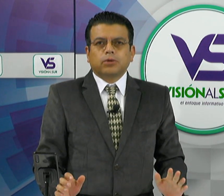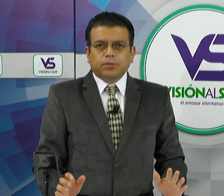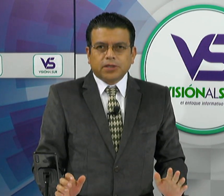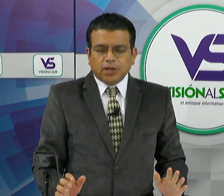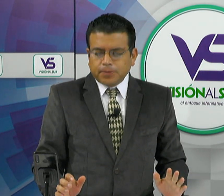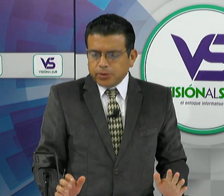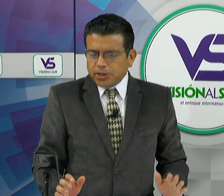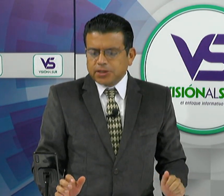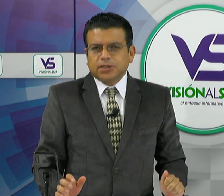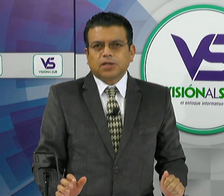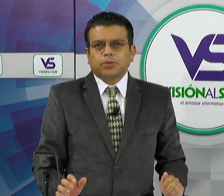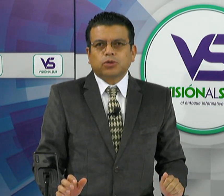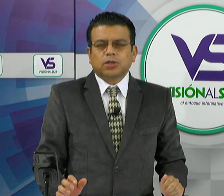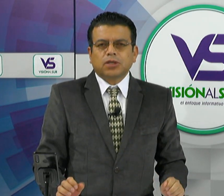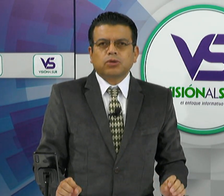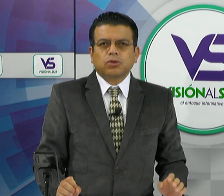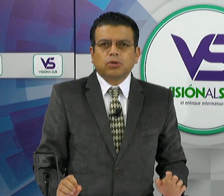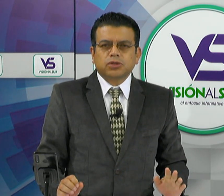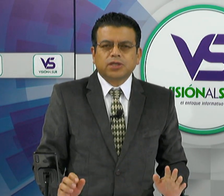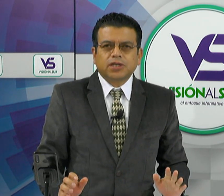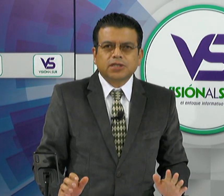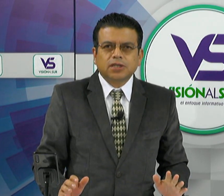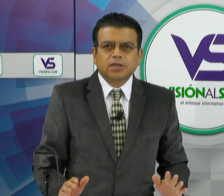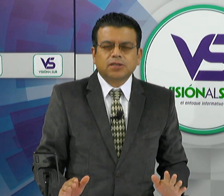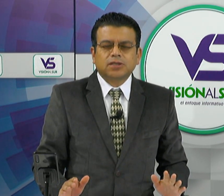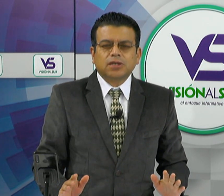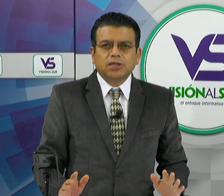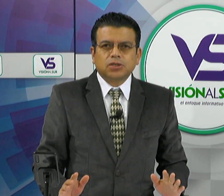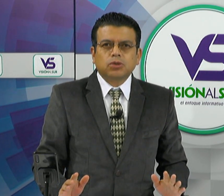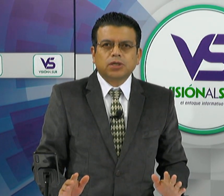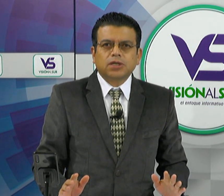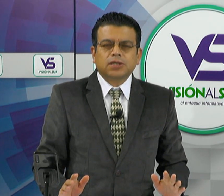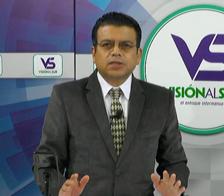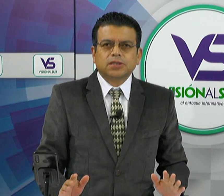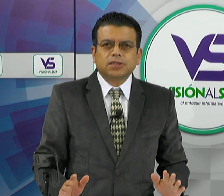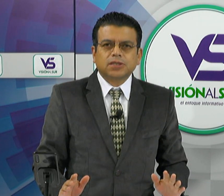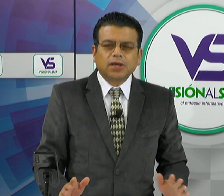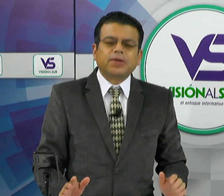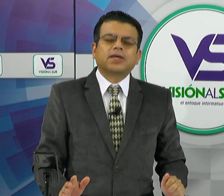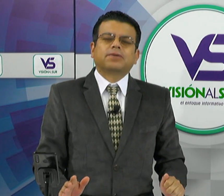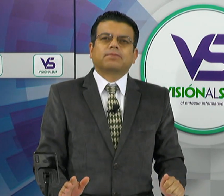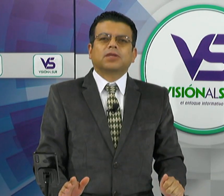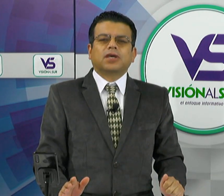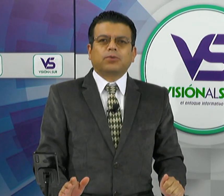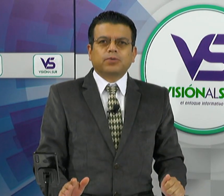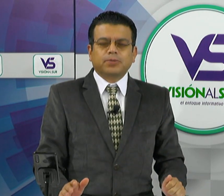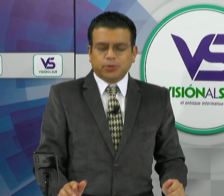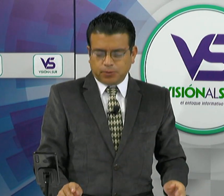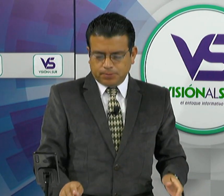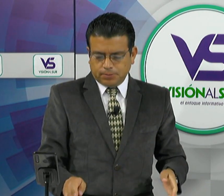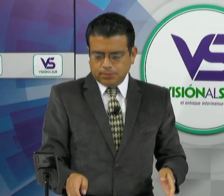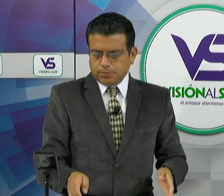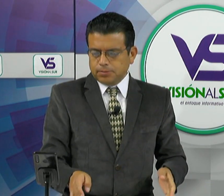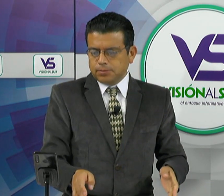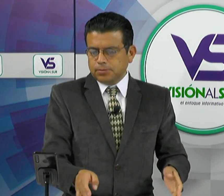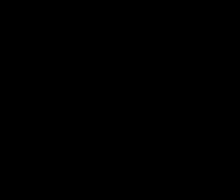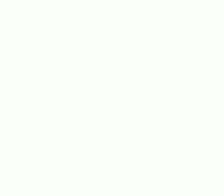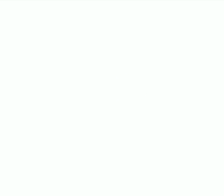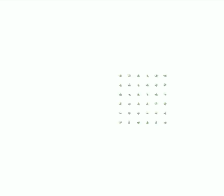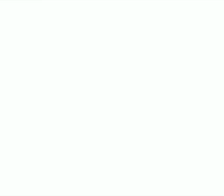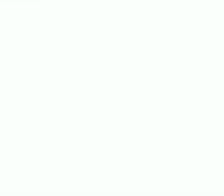Al volver de la pausa les estaremos contando dos interesantes historias de vida. Ya volvemos.